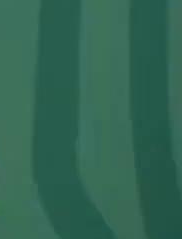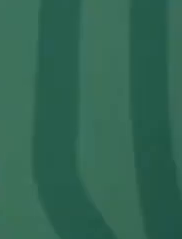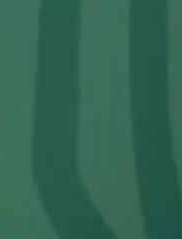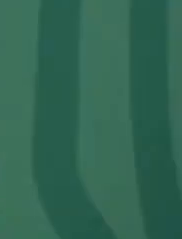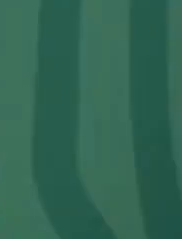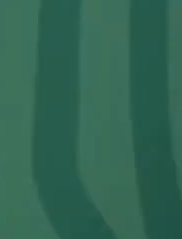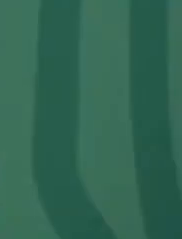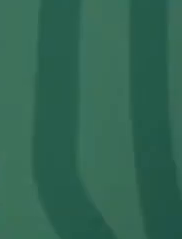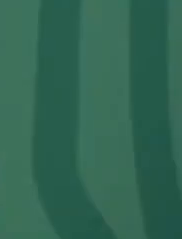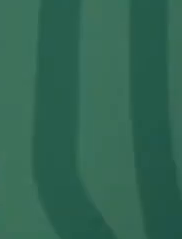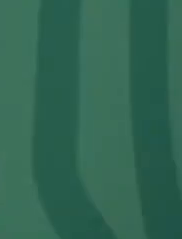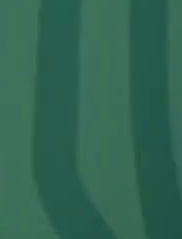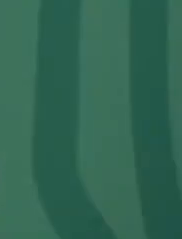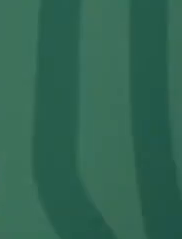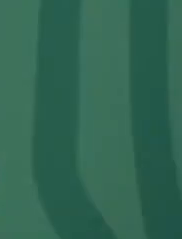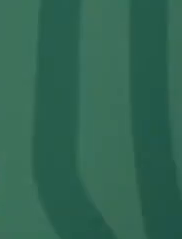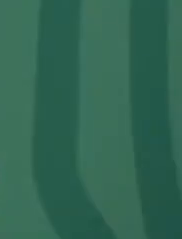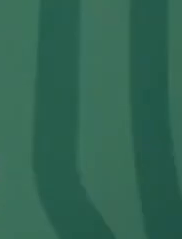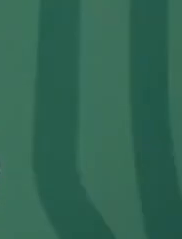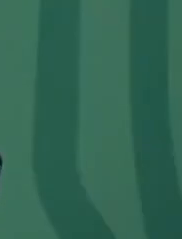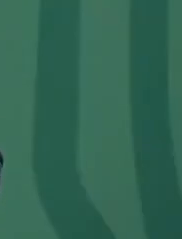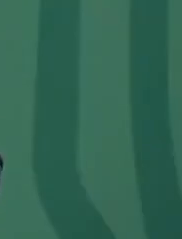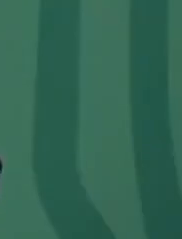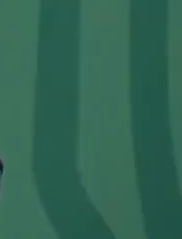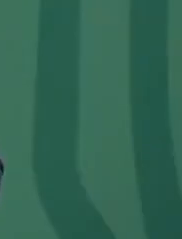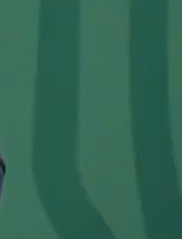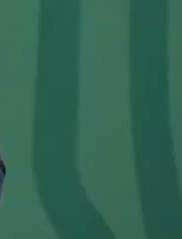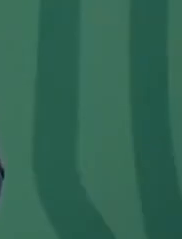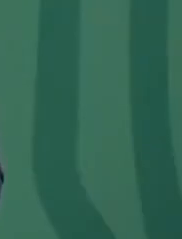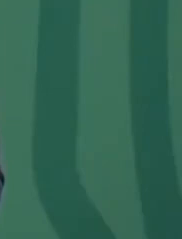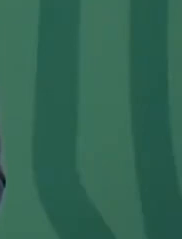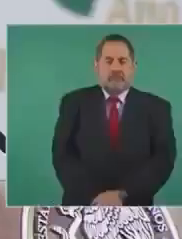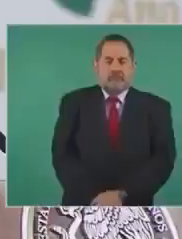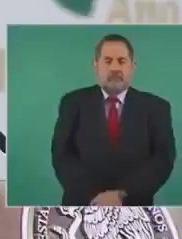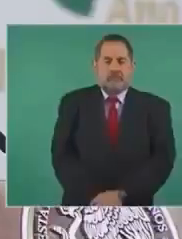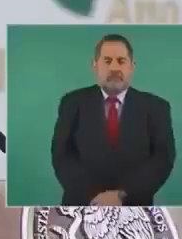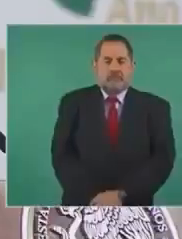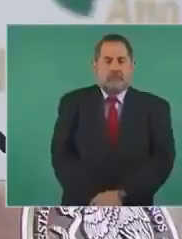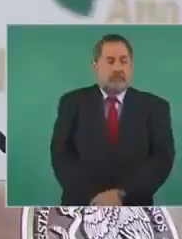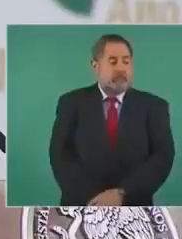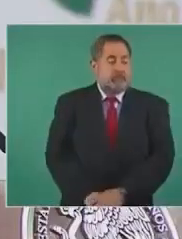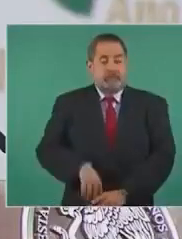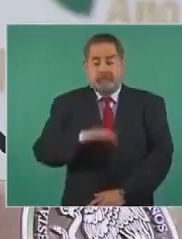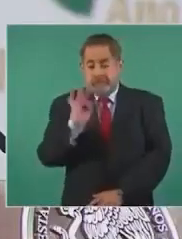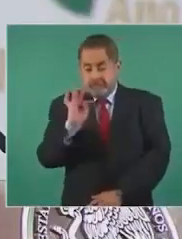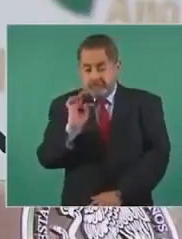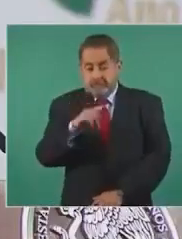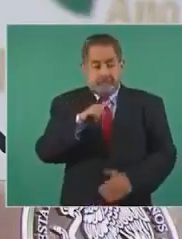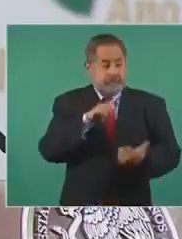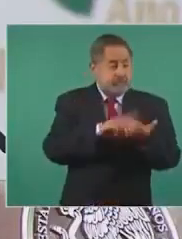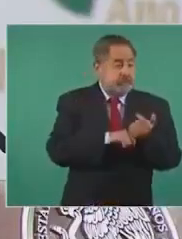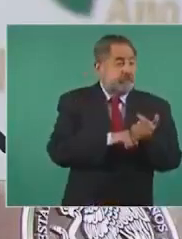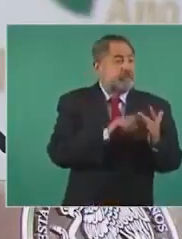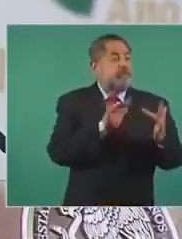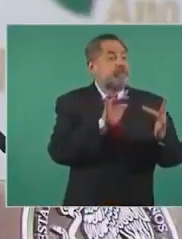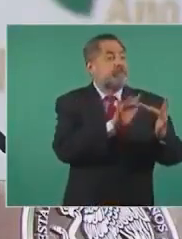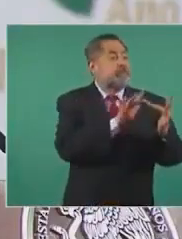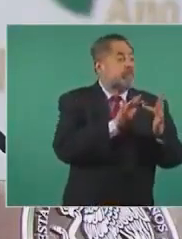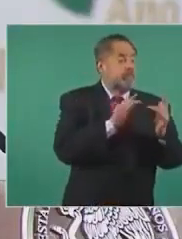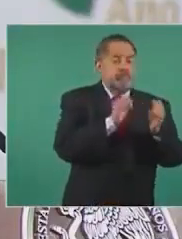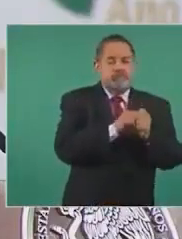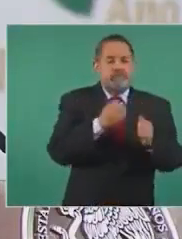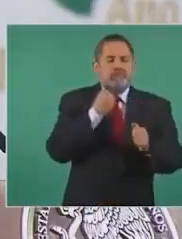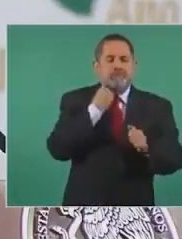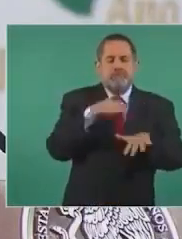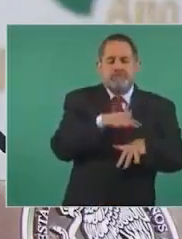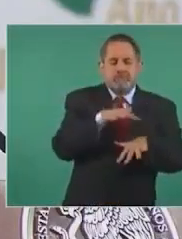están prohibidas en nuestra Constitución, en su artículo 13. Y asimismo, una ley hecha por una persona, pues no